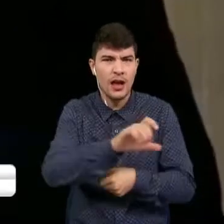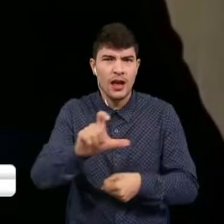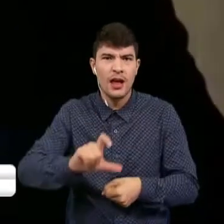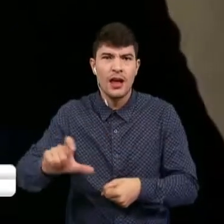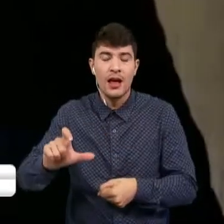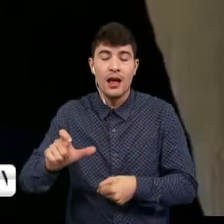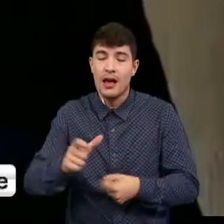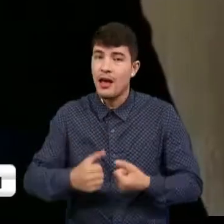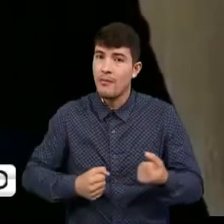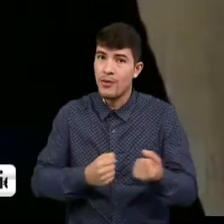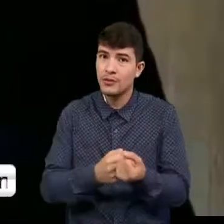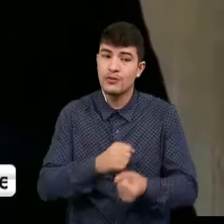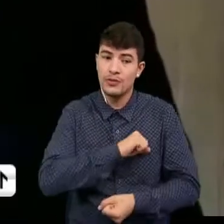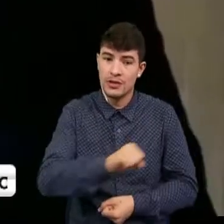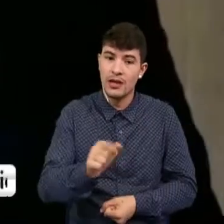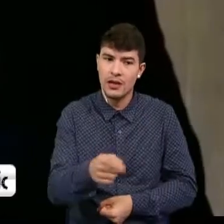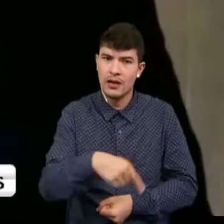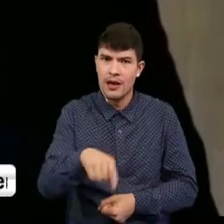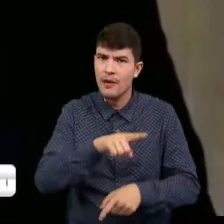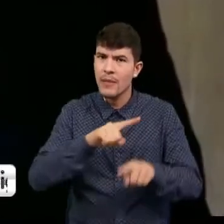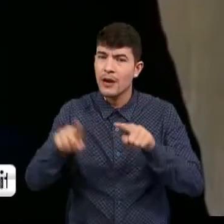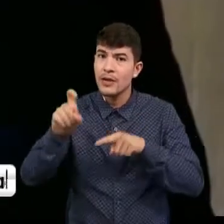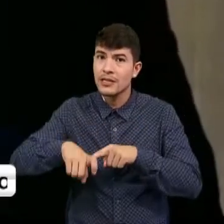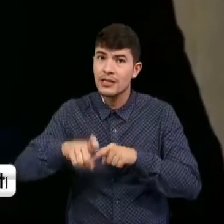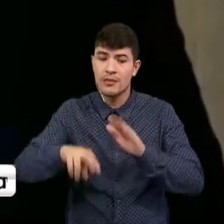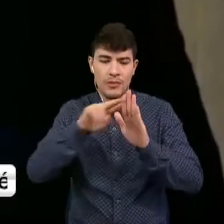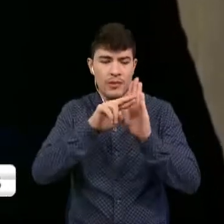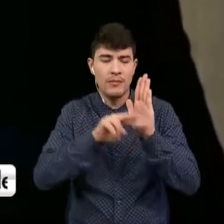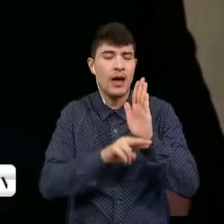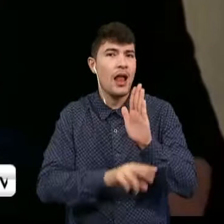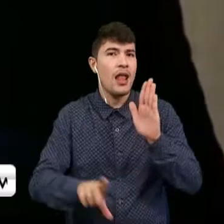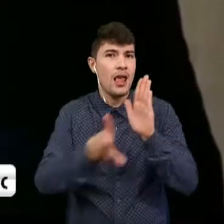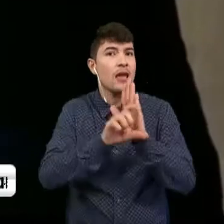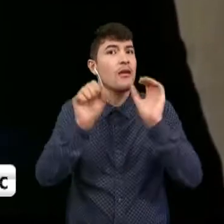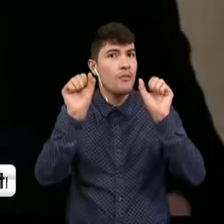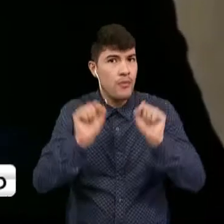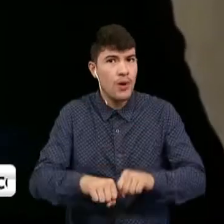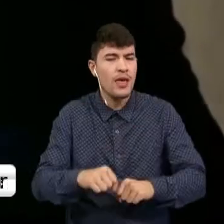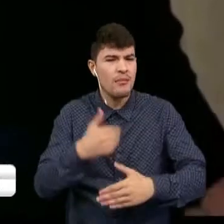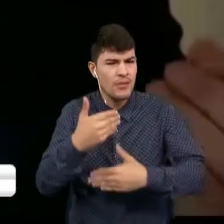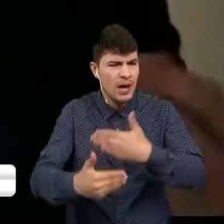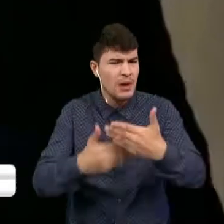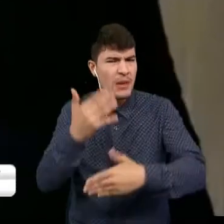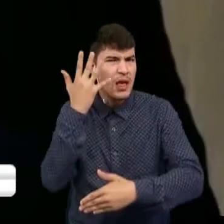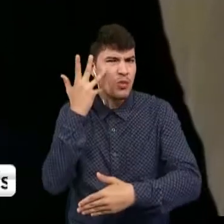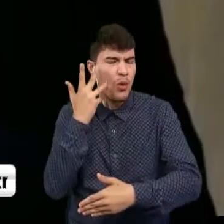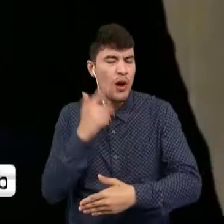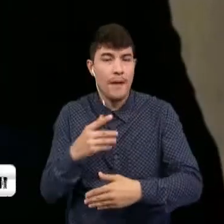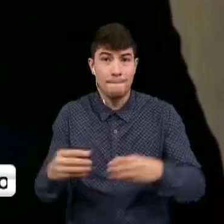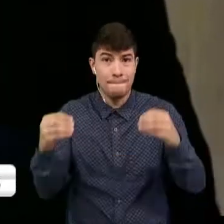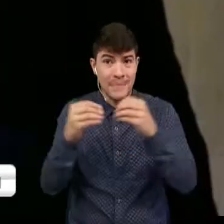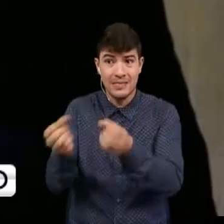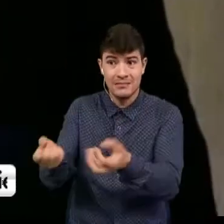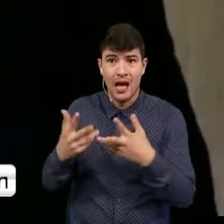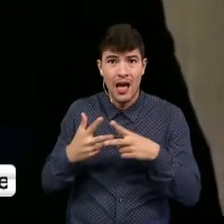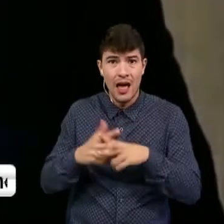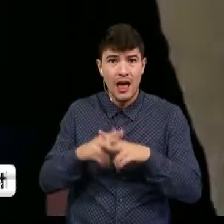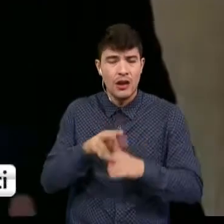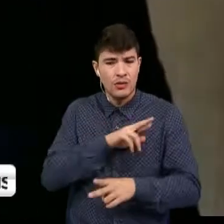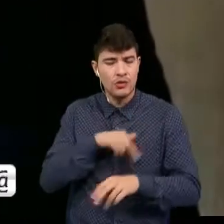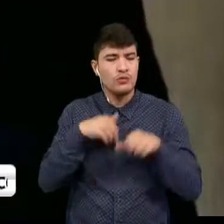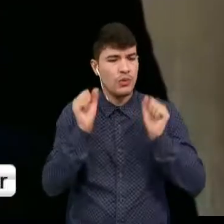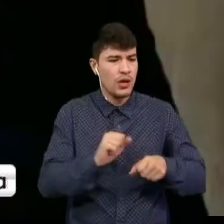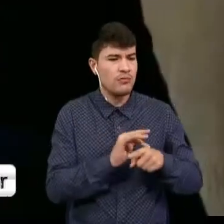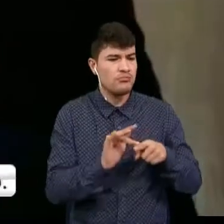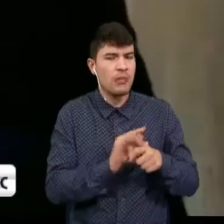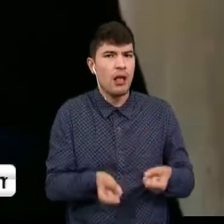protección de sus intereses, pero necesitamos regulación, necesitamos legislación que permita que día a día tengamos nosotros mayores herramientas para poder poner la